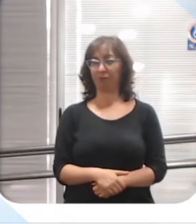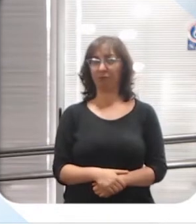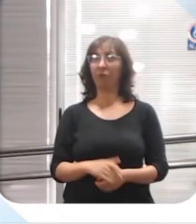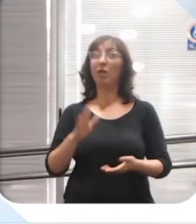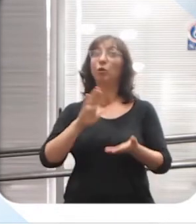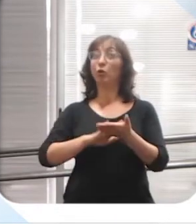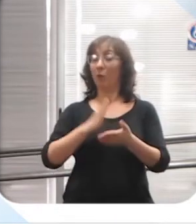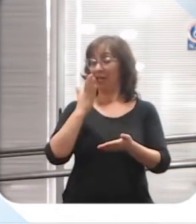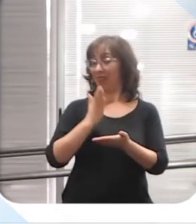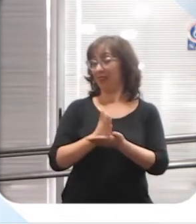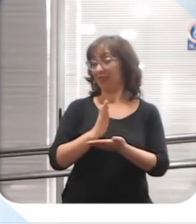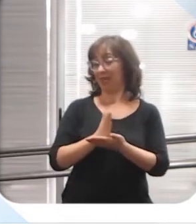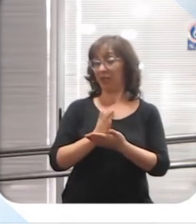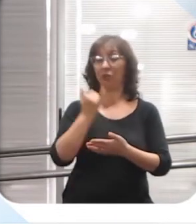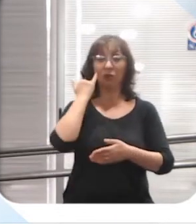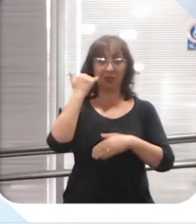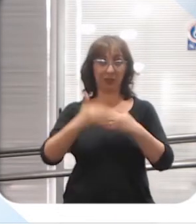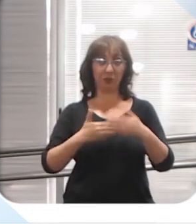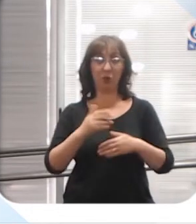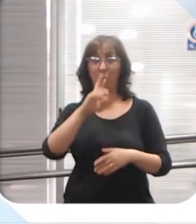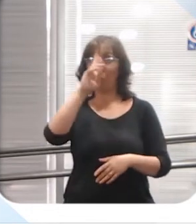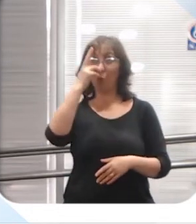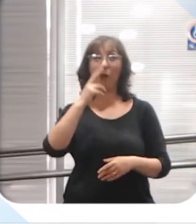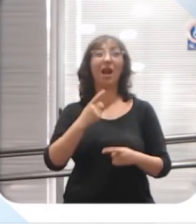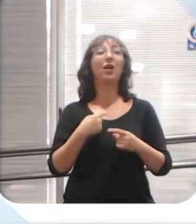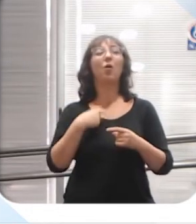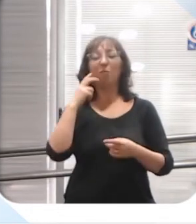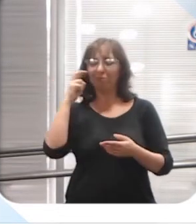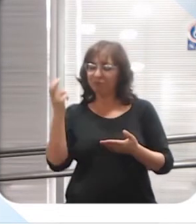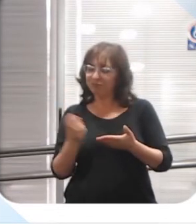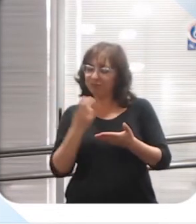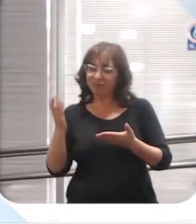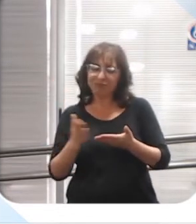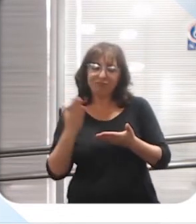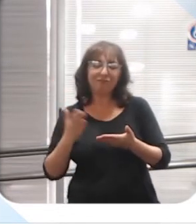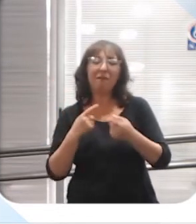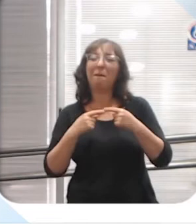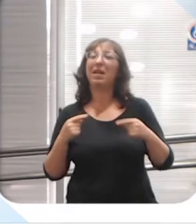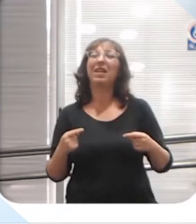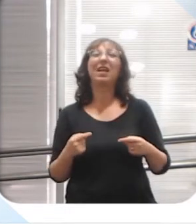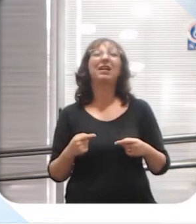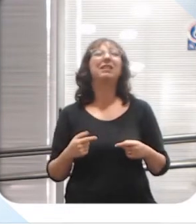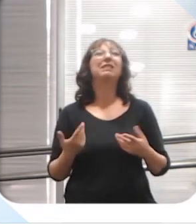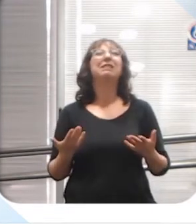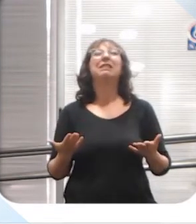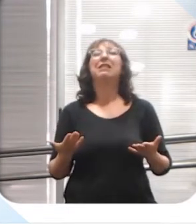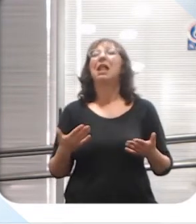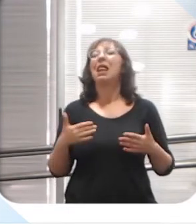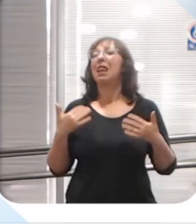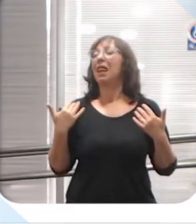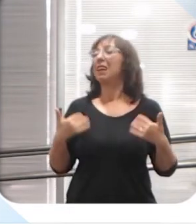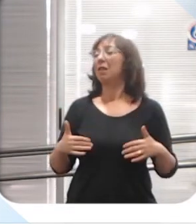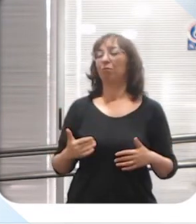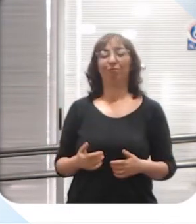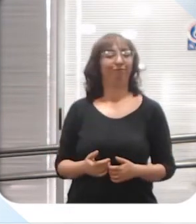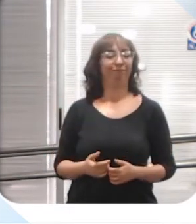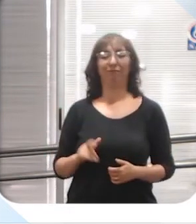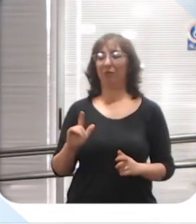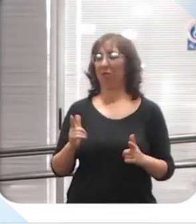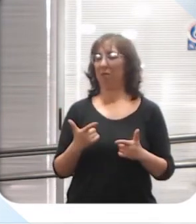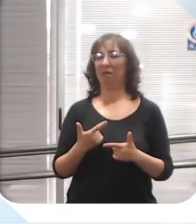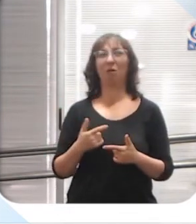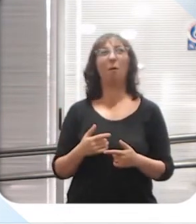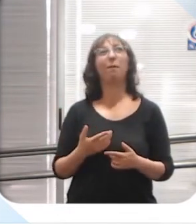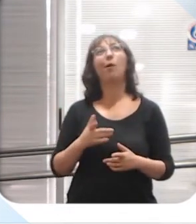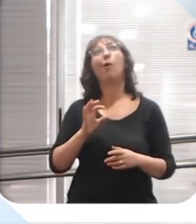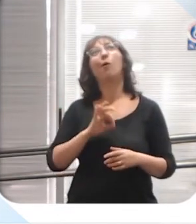Sobre derechos sexuales en Uruguay, yo estuve buscando algún material y les diré que demasiado no encontré, o por lo menos no